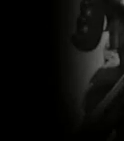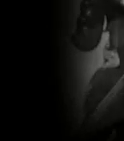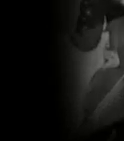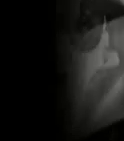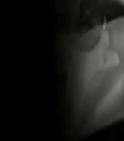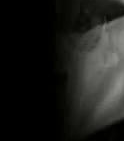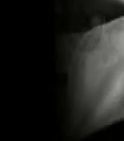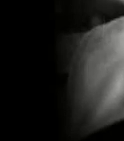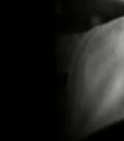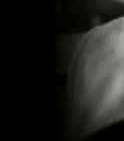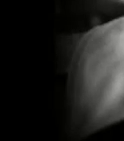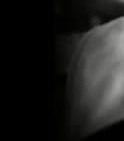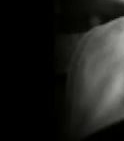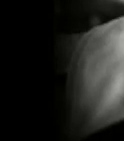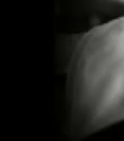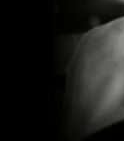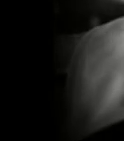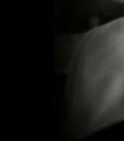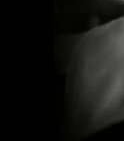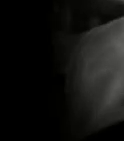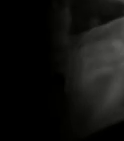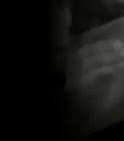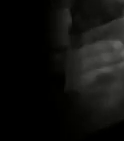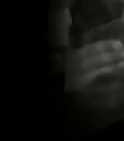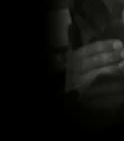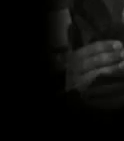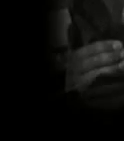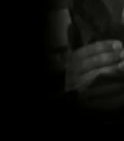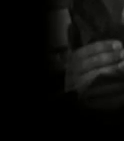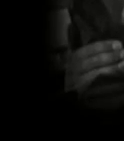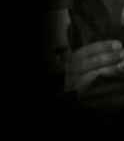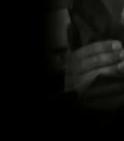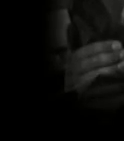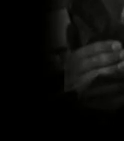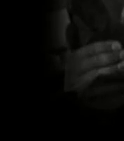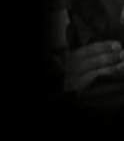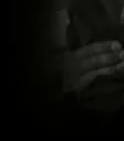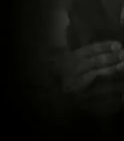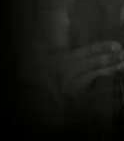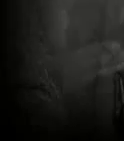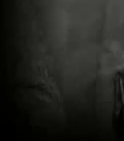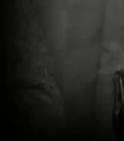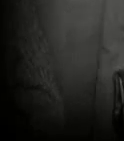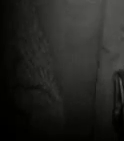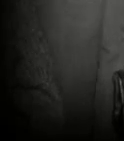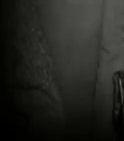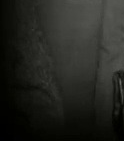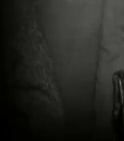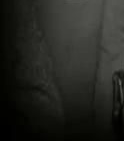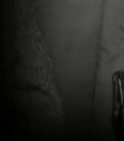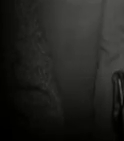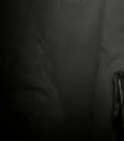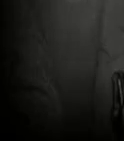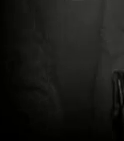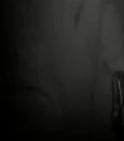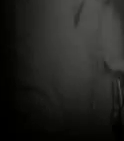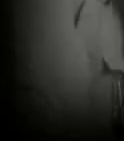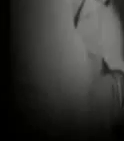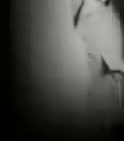que prefiere desaparecer de la faz de la tierra antes que